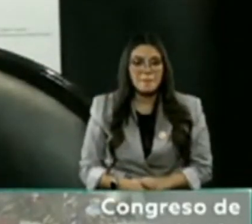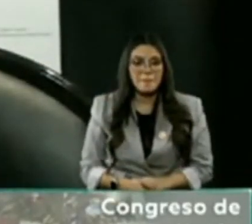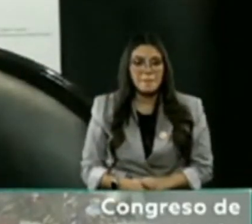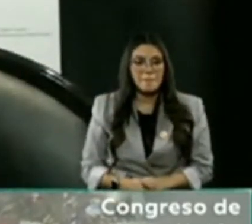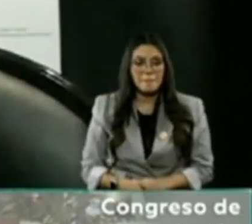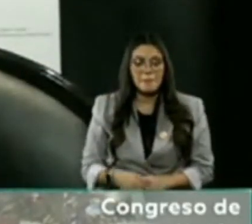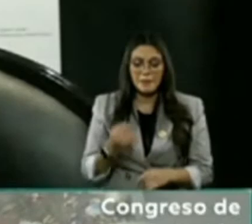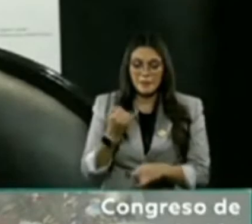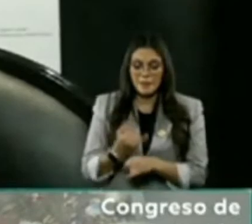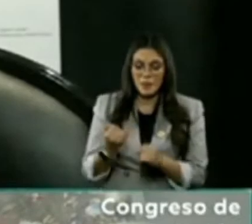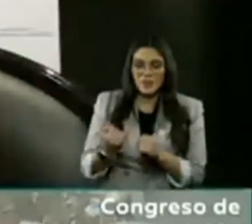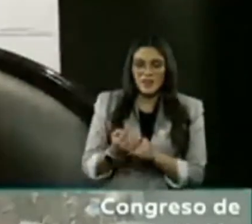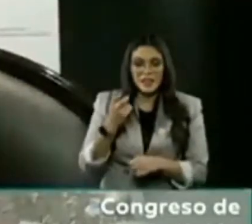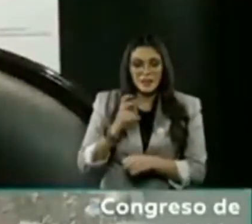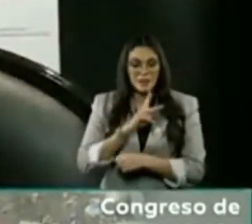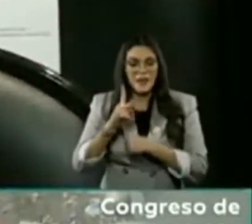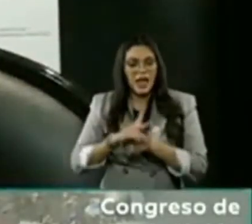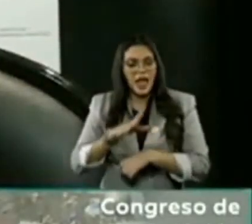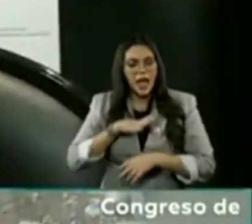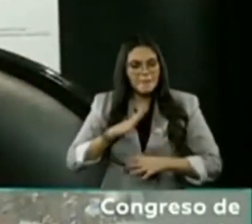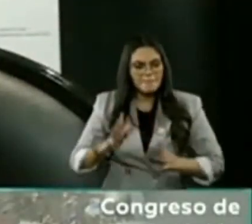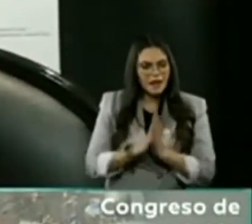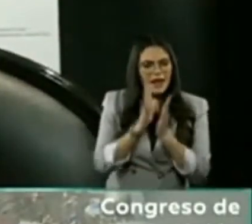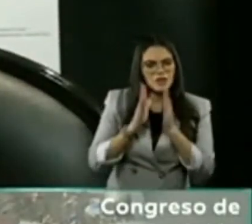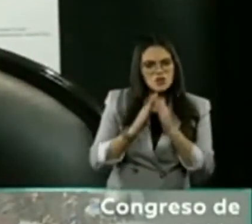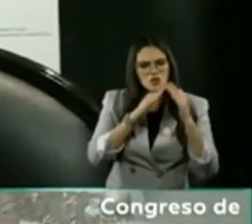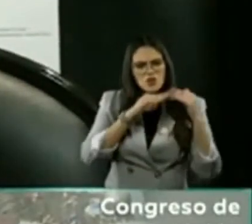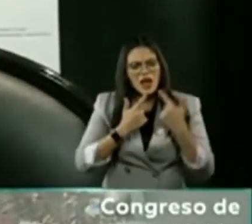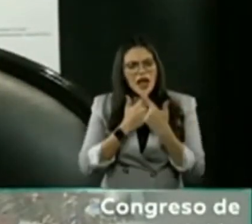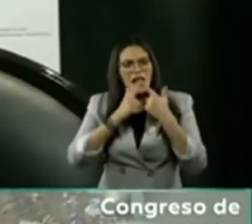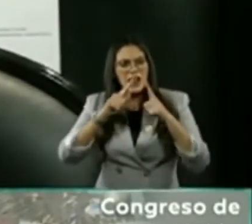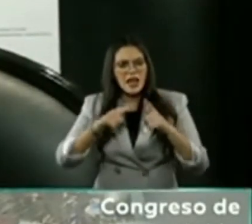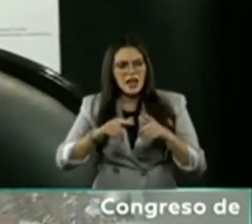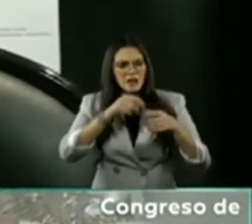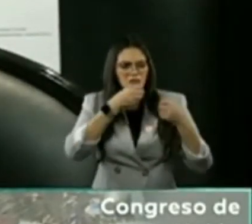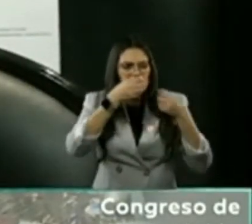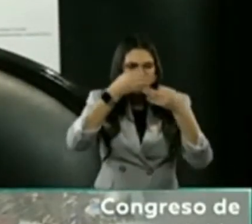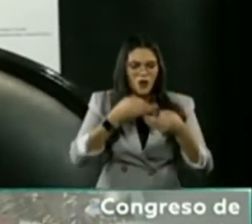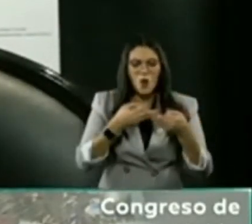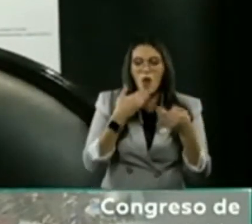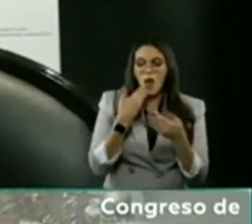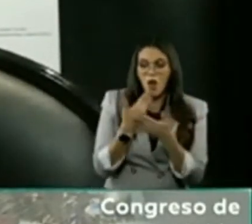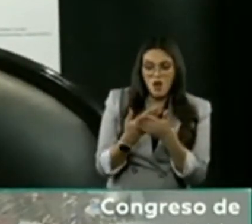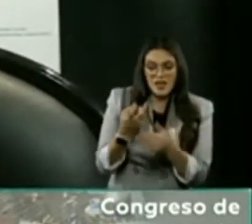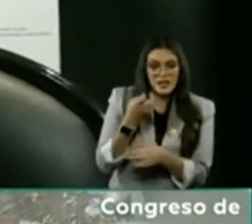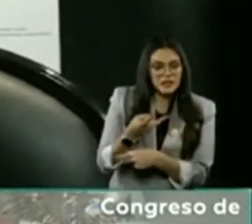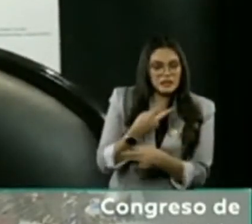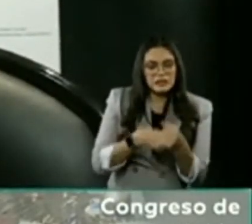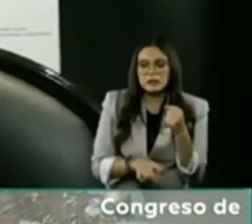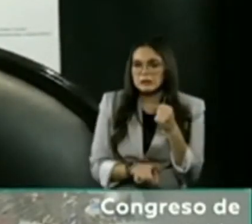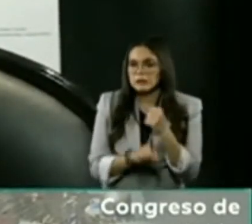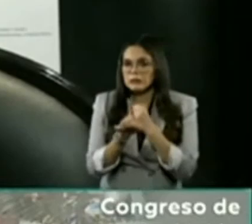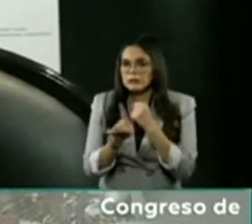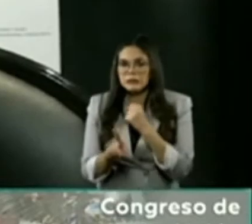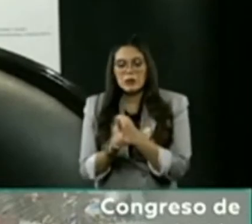encuentra gravemente herida. Se enfrenta a una mayoría